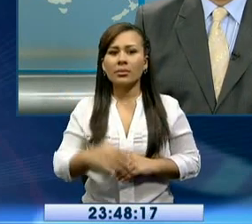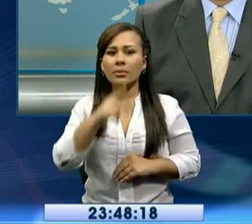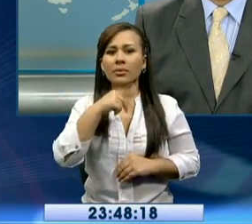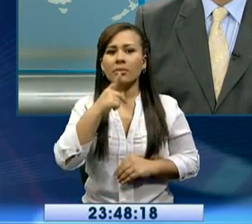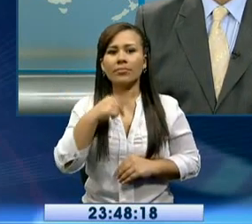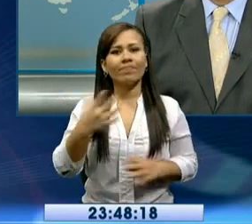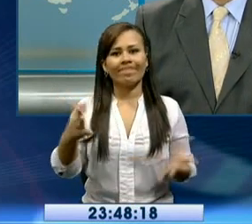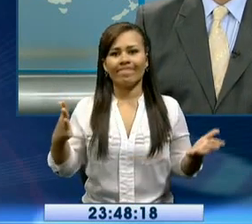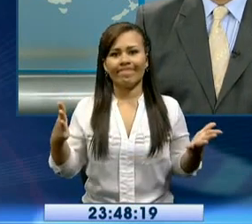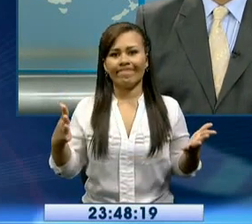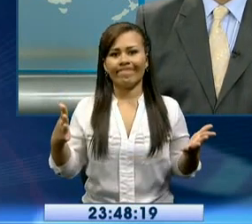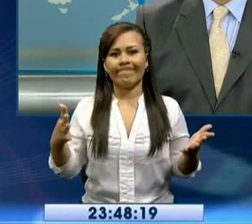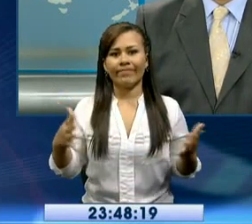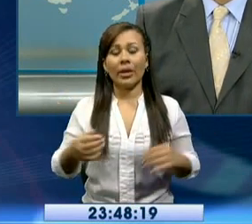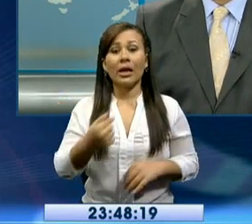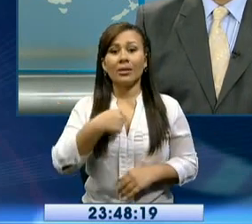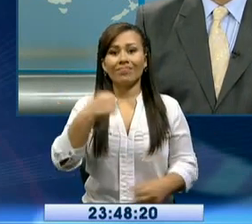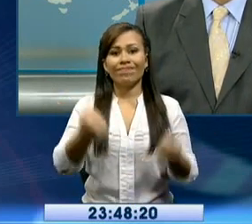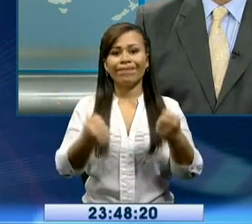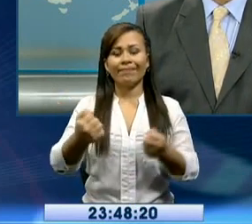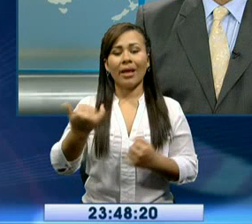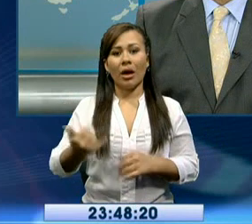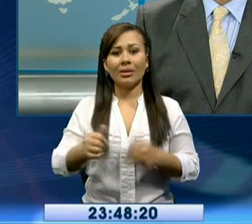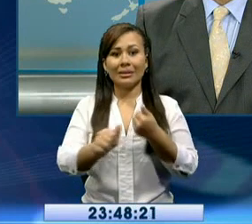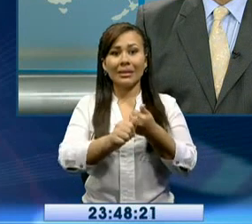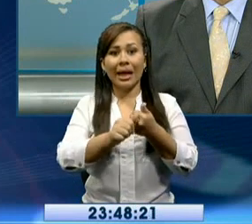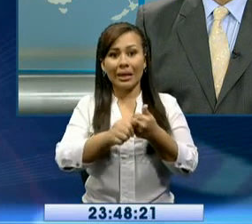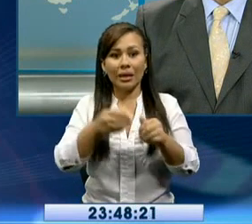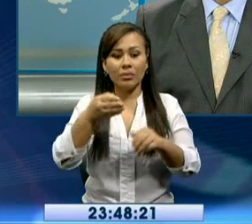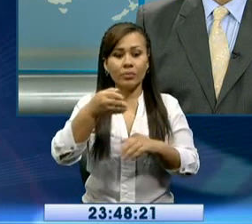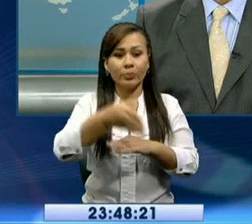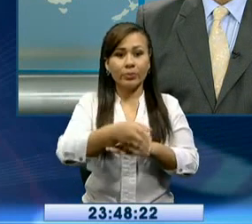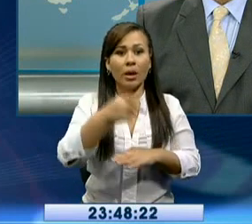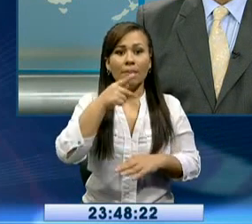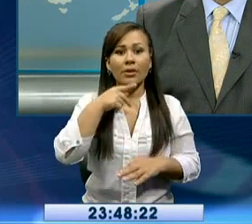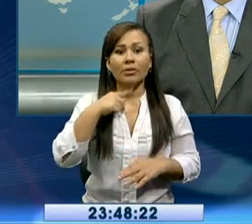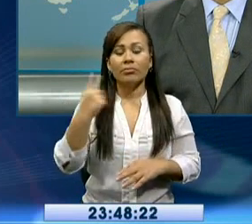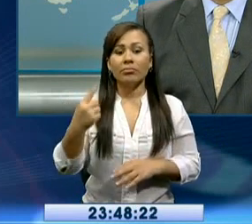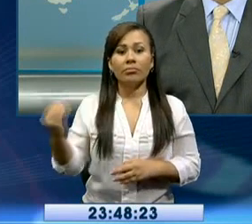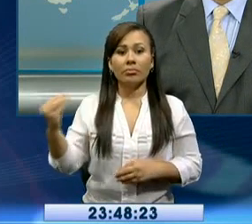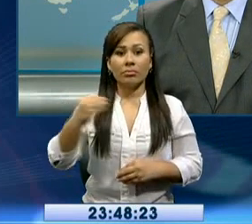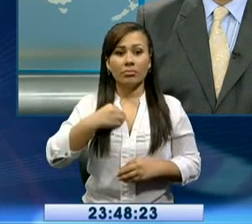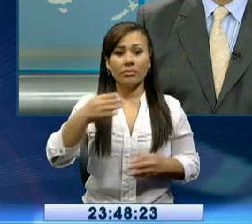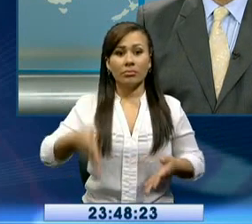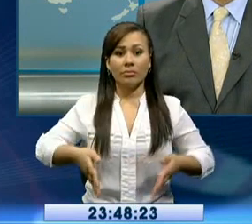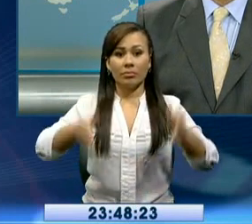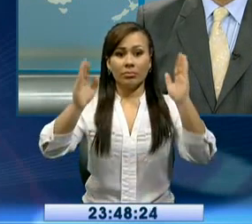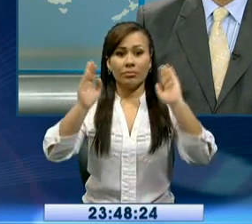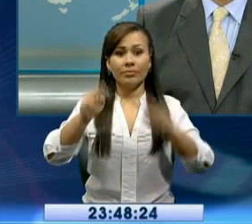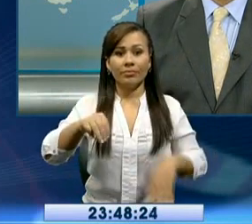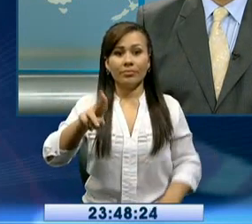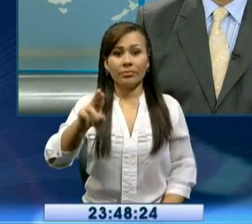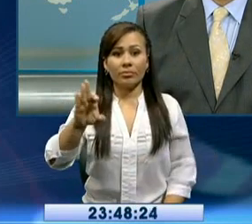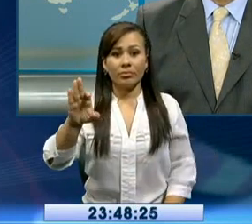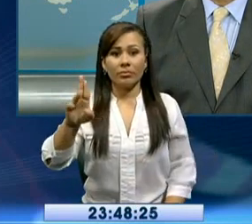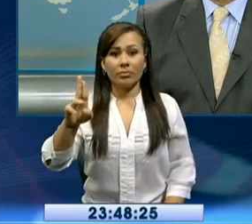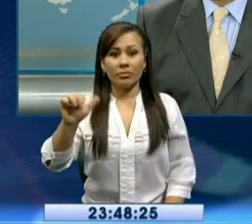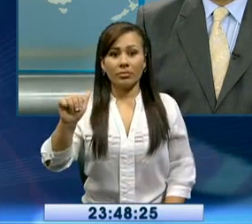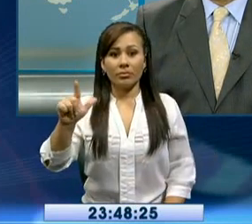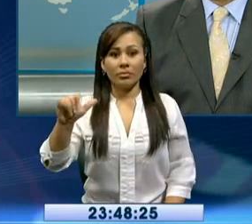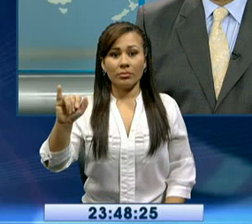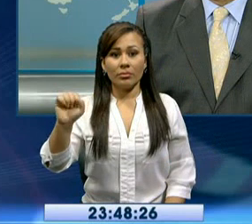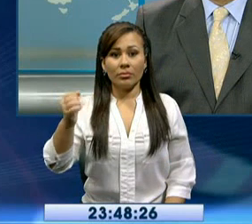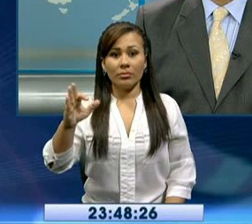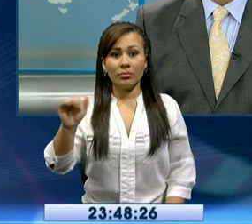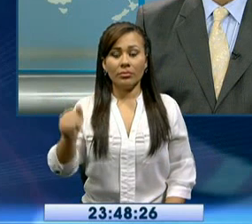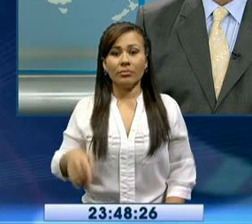No, solamente lo único que se conoce es lo del edificio de esa mutualista. Perfecto. Que fue el dato que nos dio ese